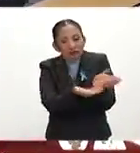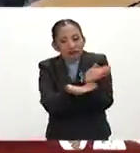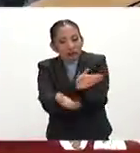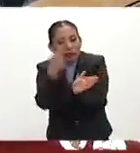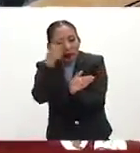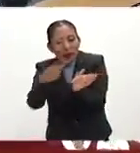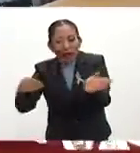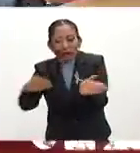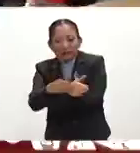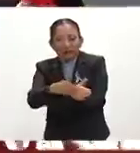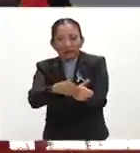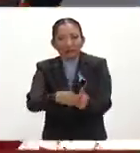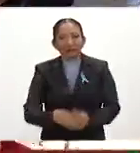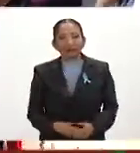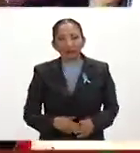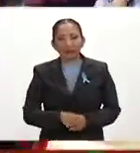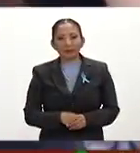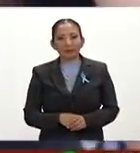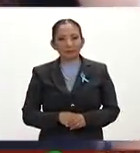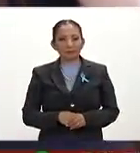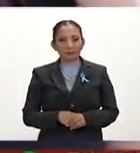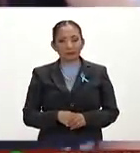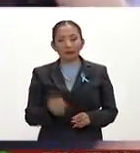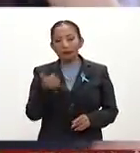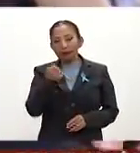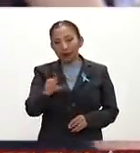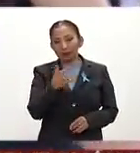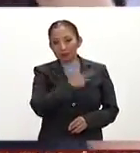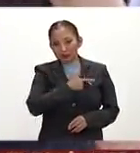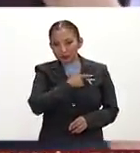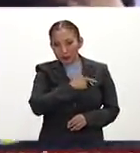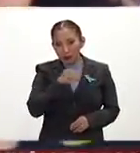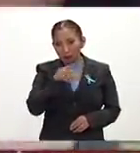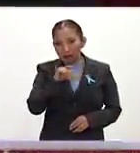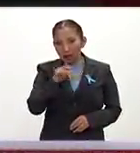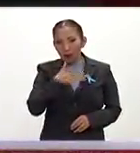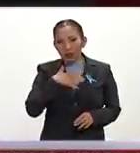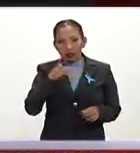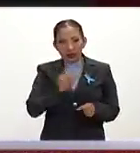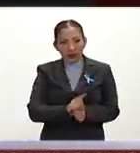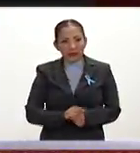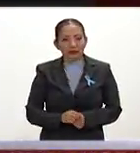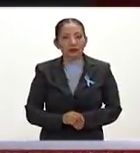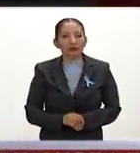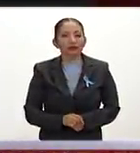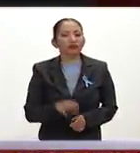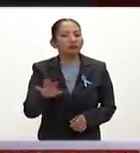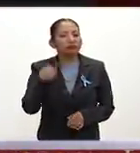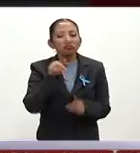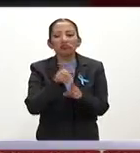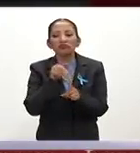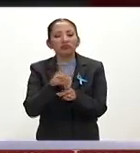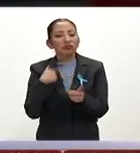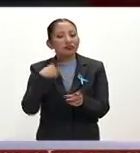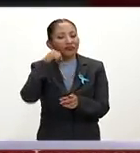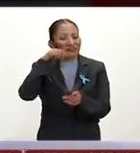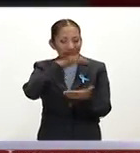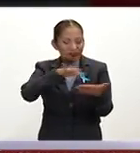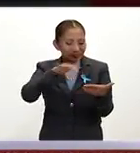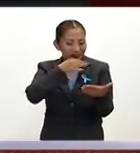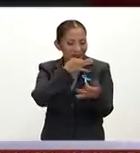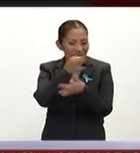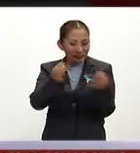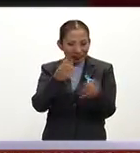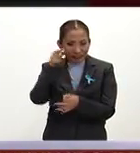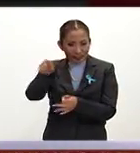poderla tipificar. Así es, magistrada, qué gusto saludarla, muy buenos días. Magistrada, ayer leía yo las